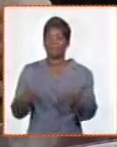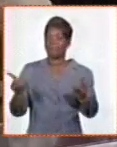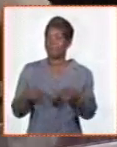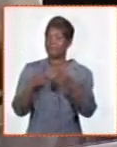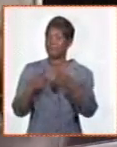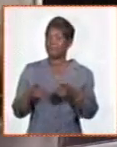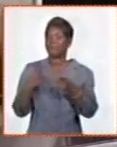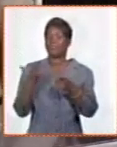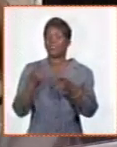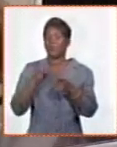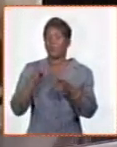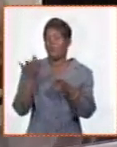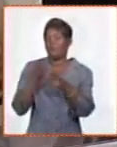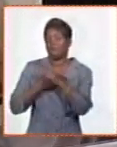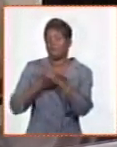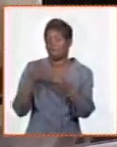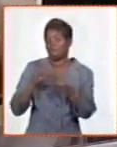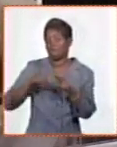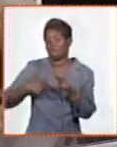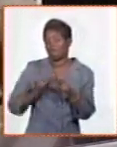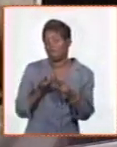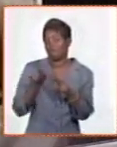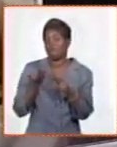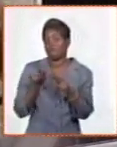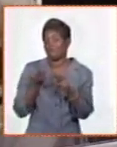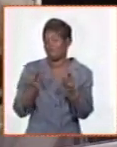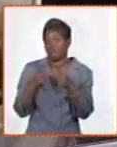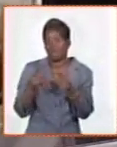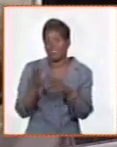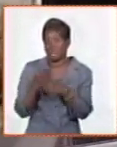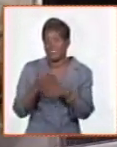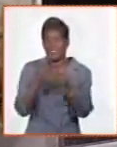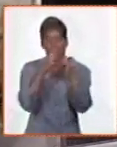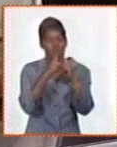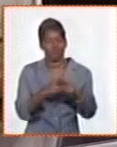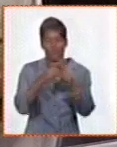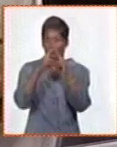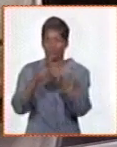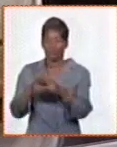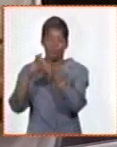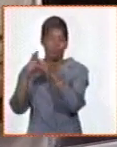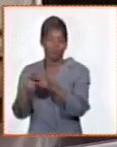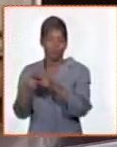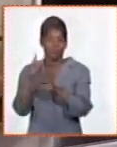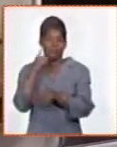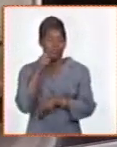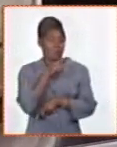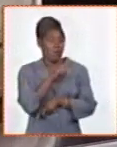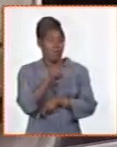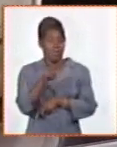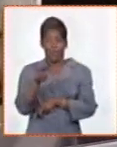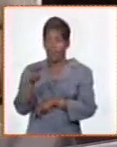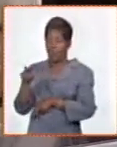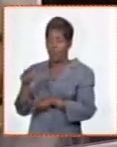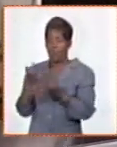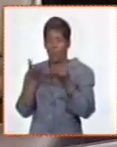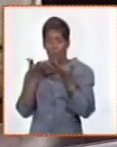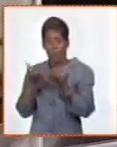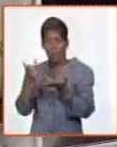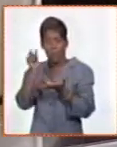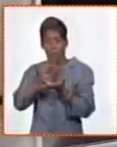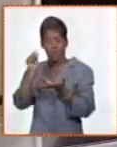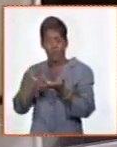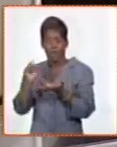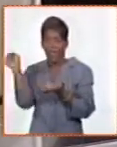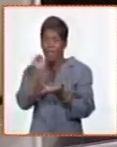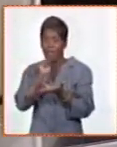transformista, La Truntivite, el Vizcaíno, era un ajiaco de cosas, era como aquello,